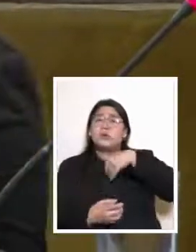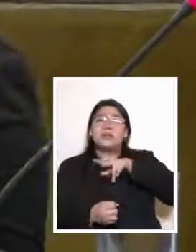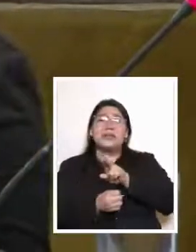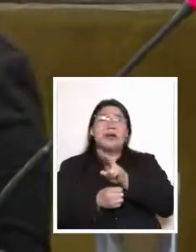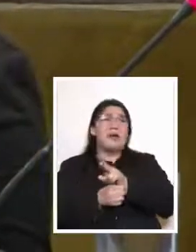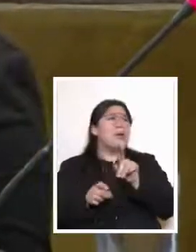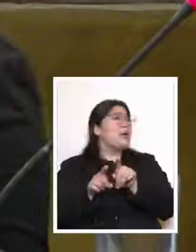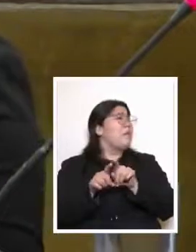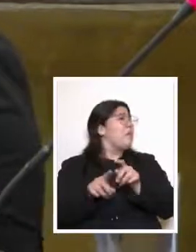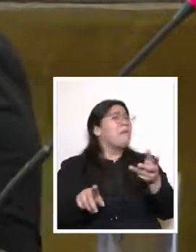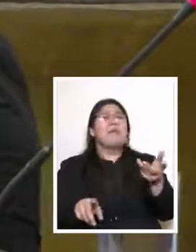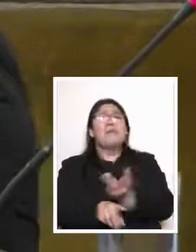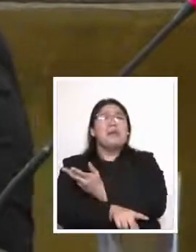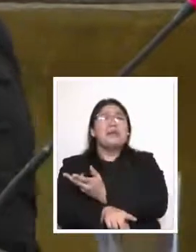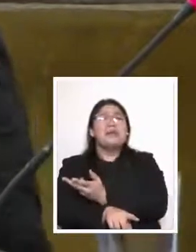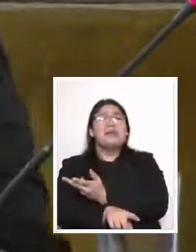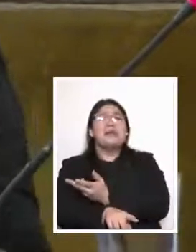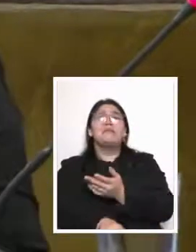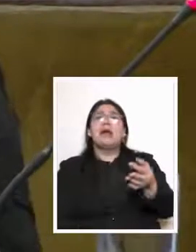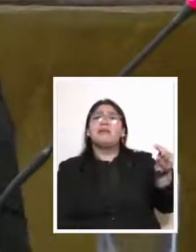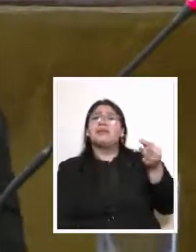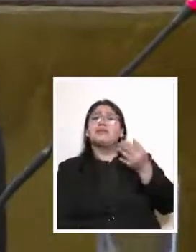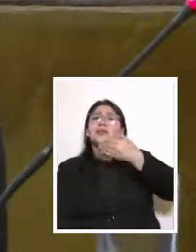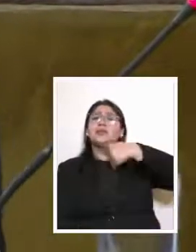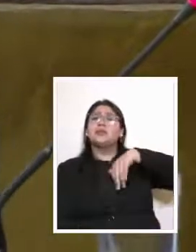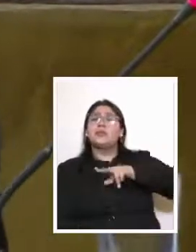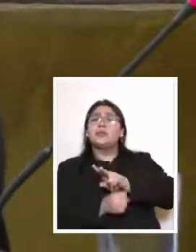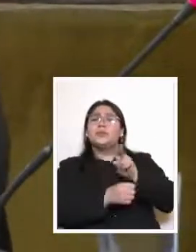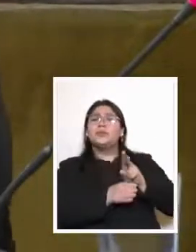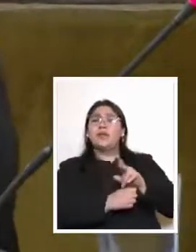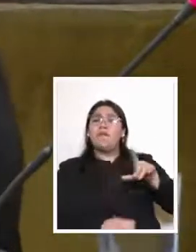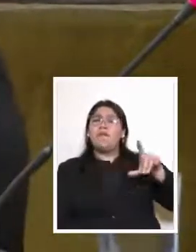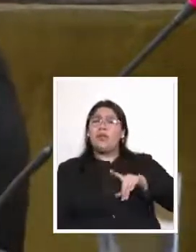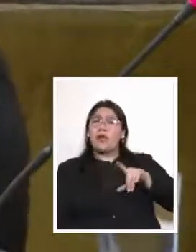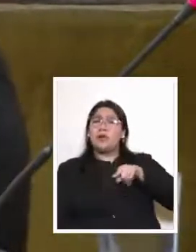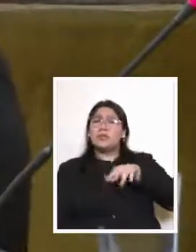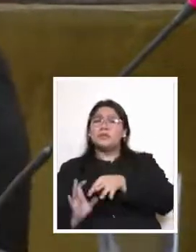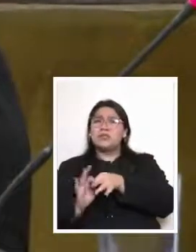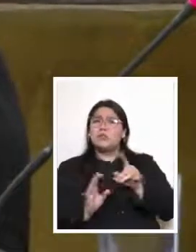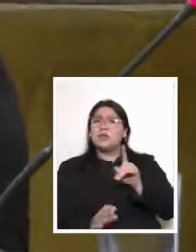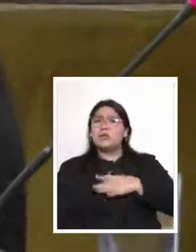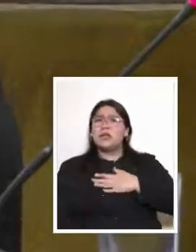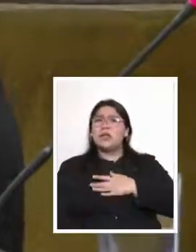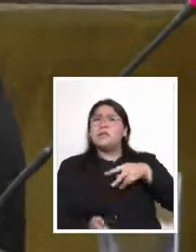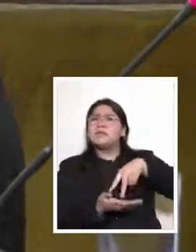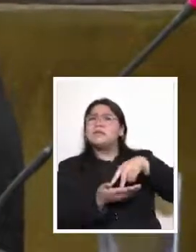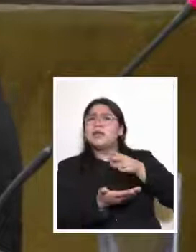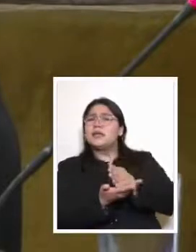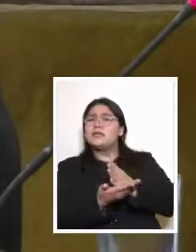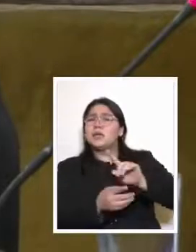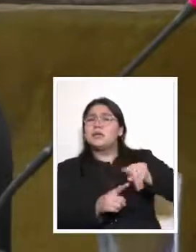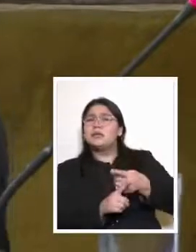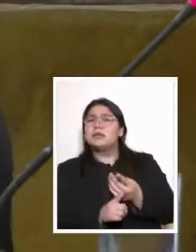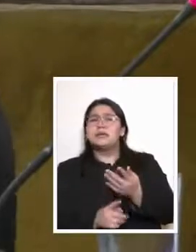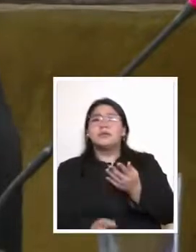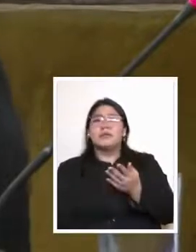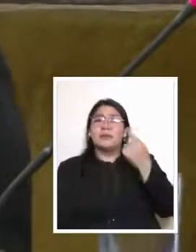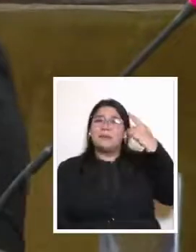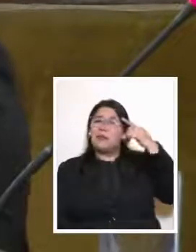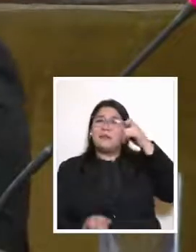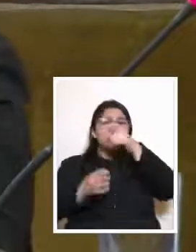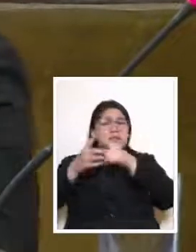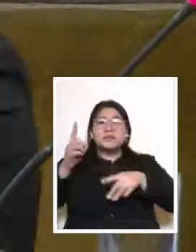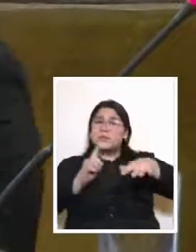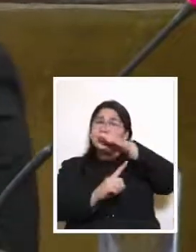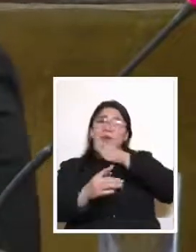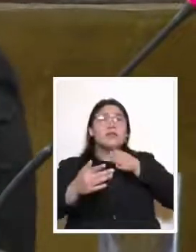habernos catalogado como flojos, que era la razón por la que no queríamos volver pospandemia, pero habían tantas situaciones que nos impedían. Y